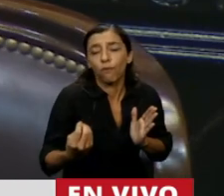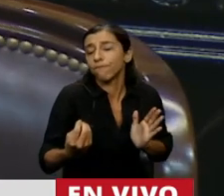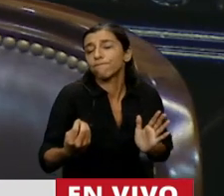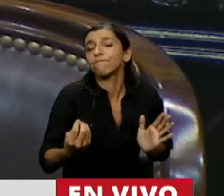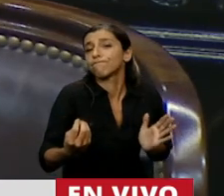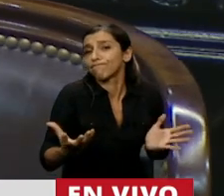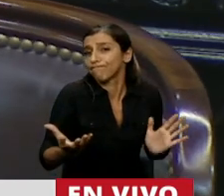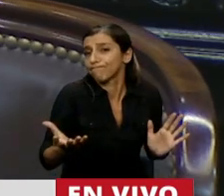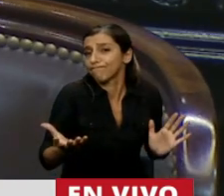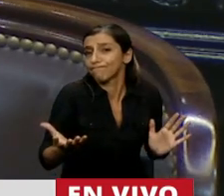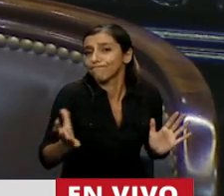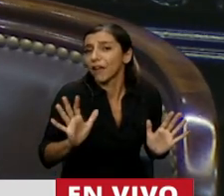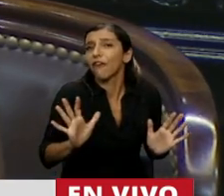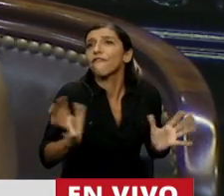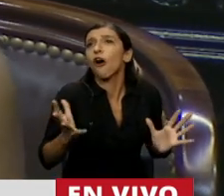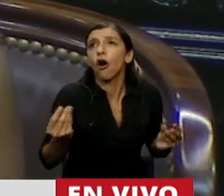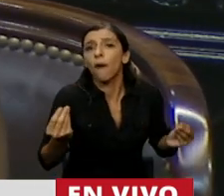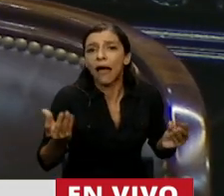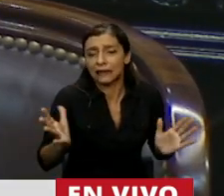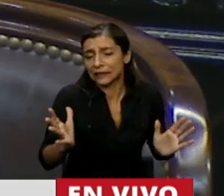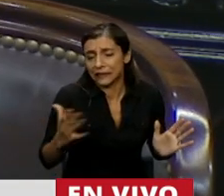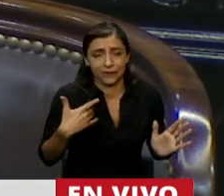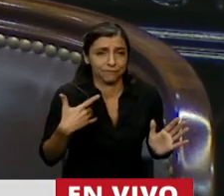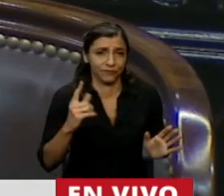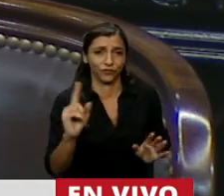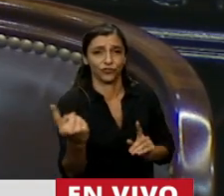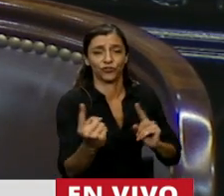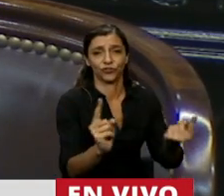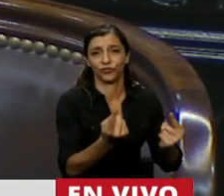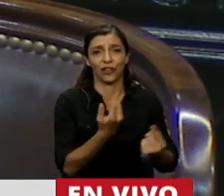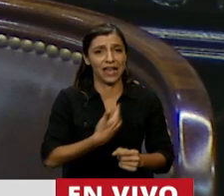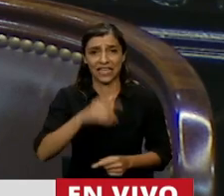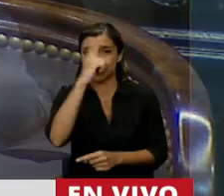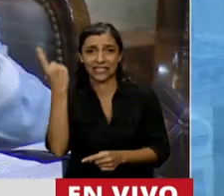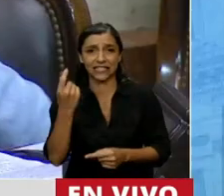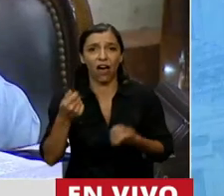completa ausencia del Estado. Y esa ausencia hoy la suplen